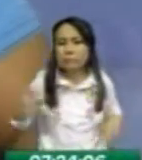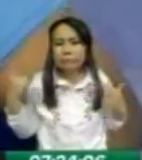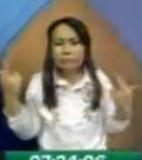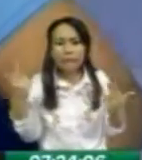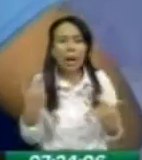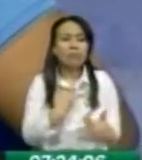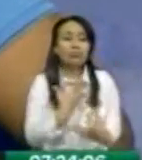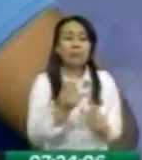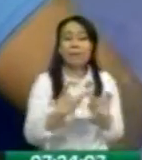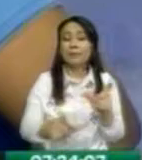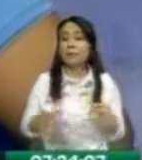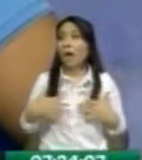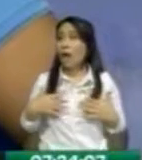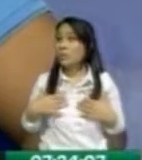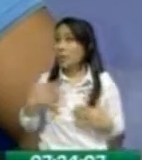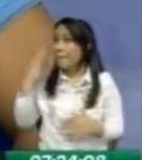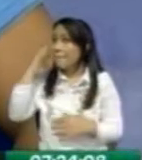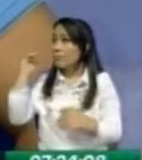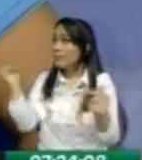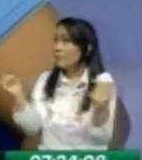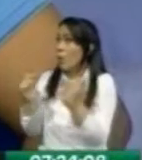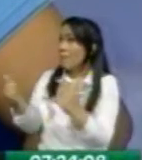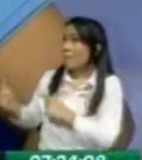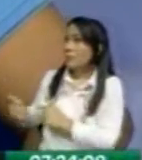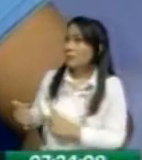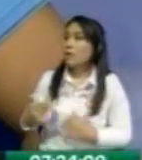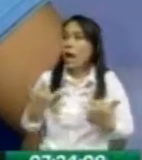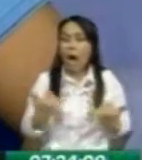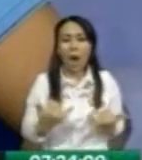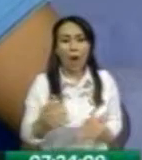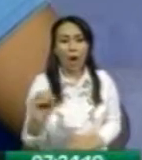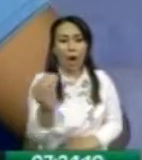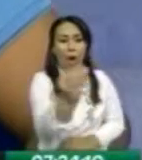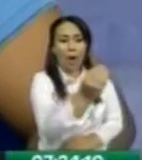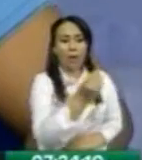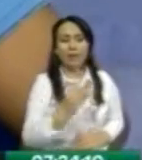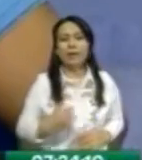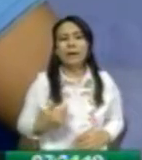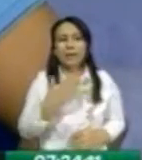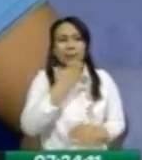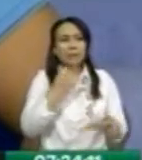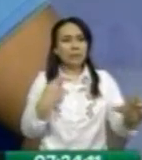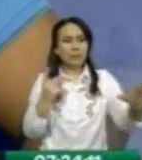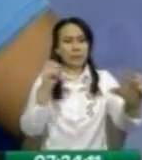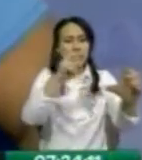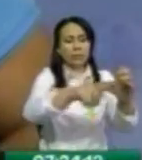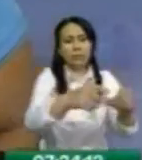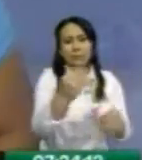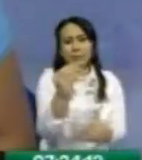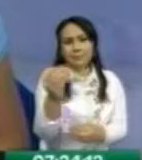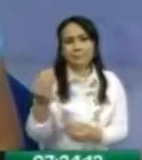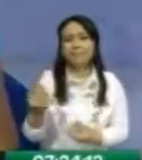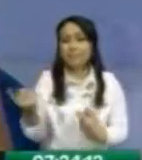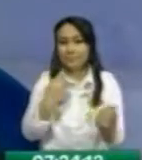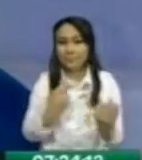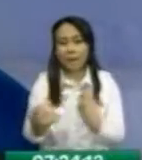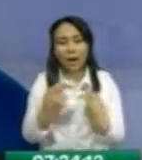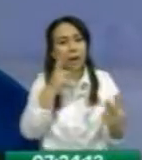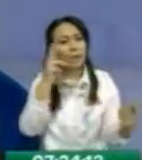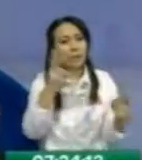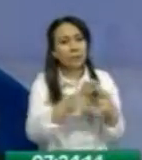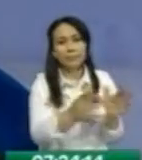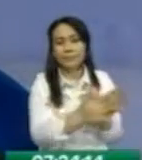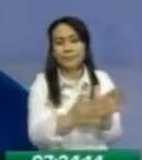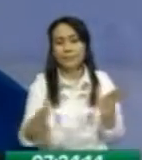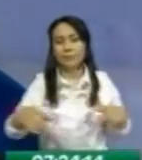generaron estos elementos de conflicto y justamente los jóvenes de ahí han optado por esta situación, sobre todo para construir un proyecto de vida,